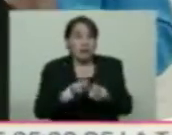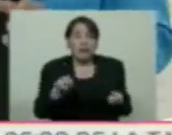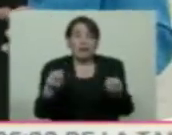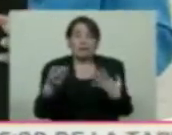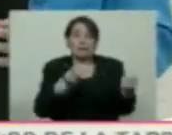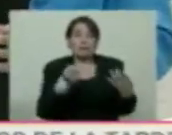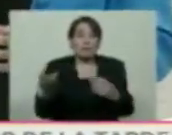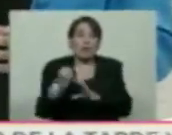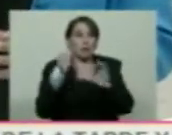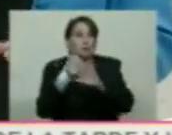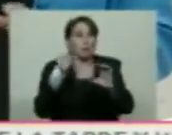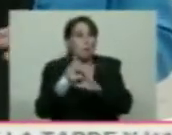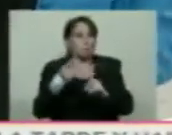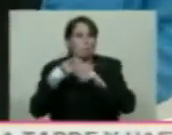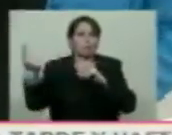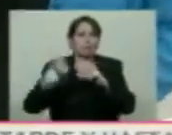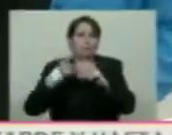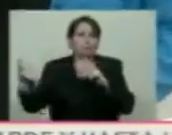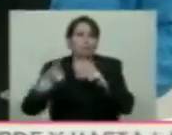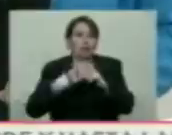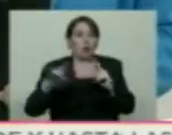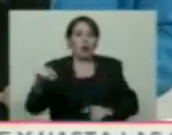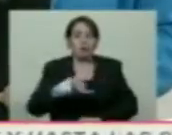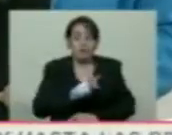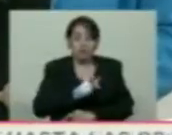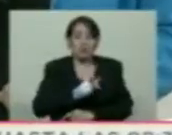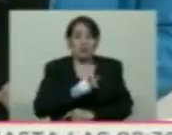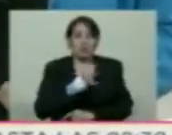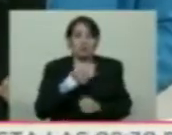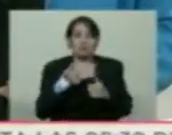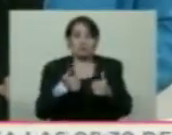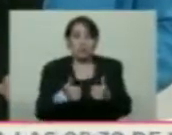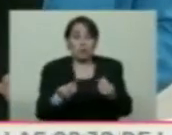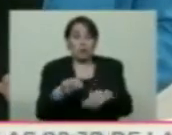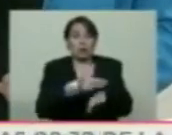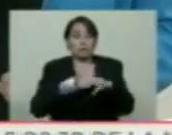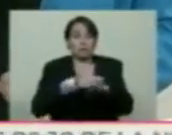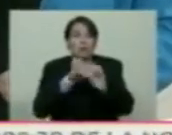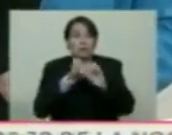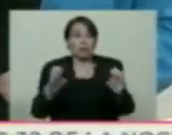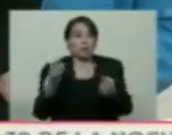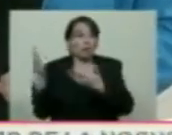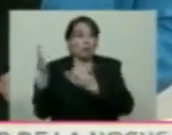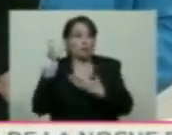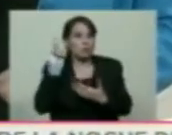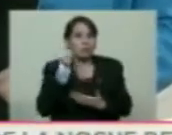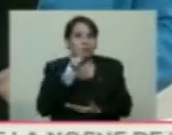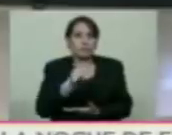de autobuses para cubrir las rutas universitarias. Desde el Ministerio del Poder Popular para la Educación, Marbeli Fernández, La